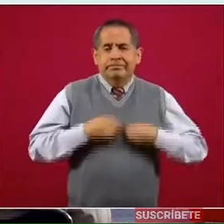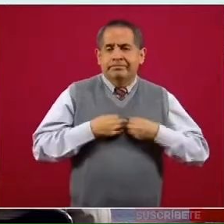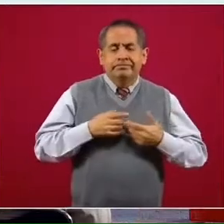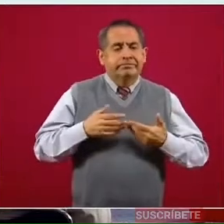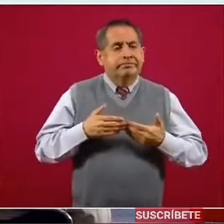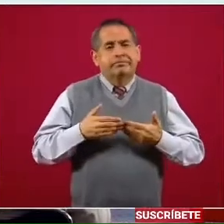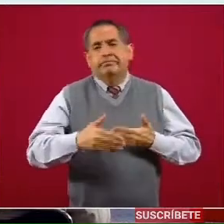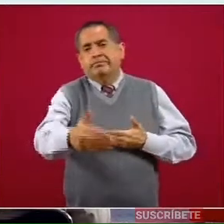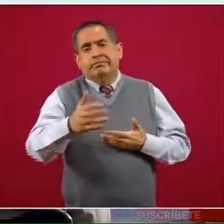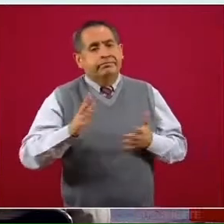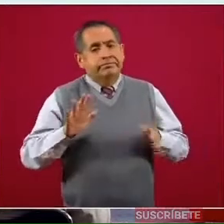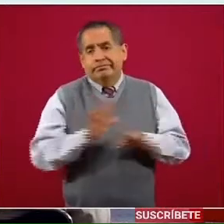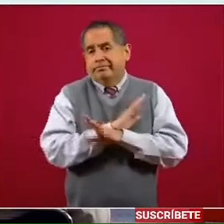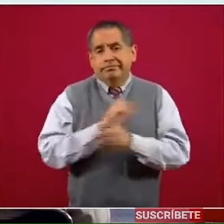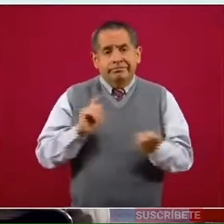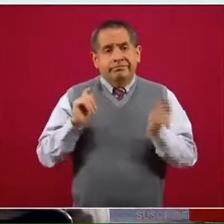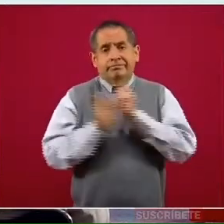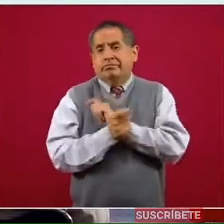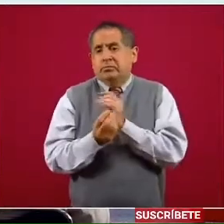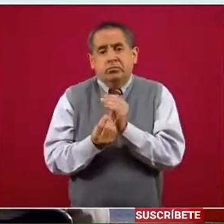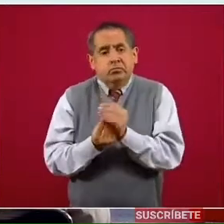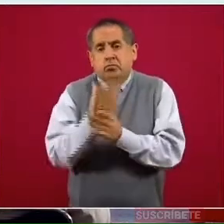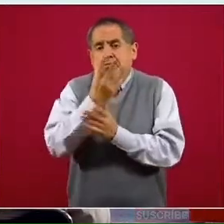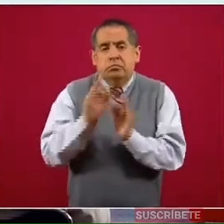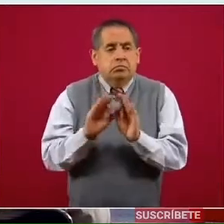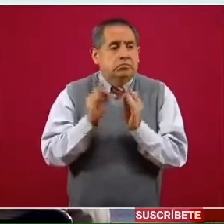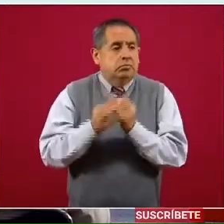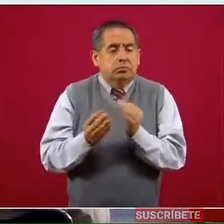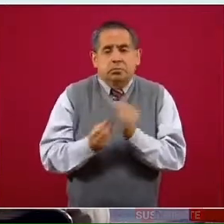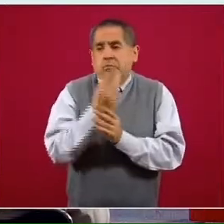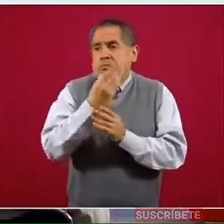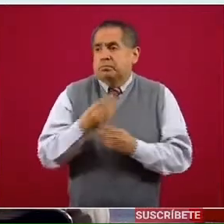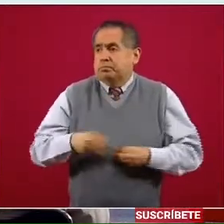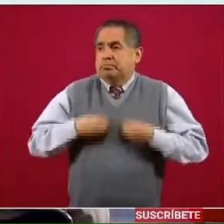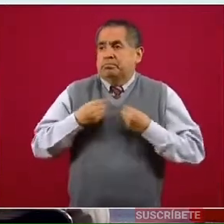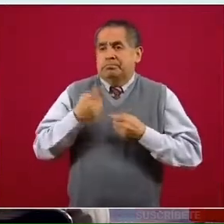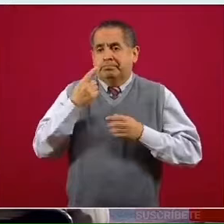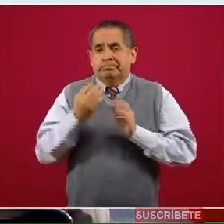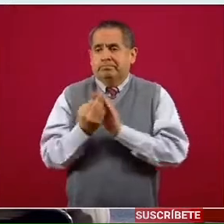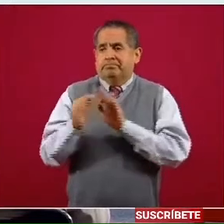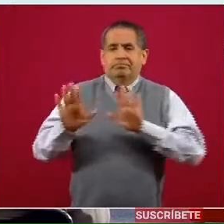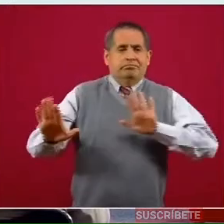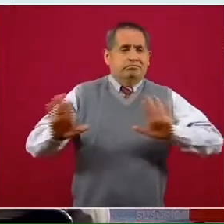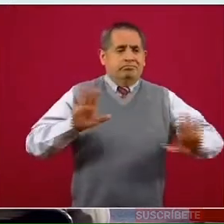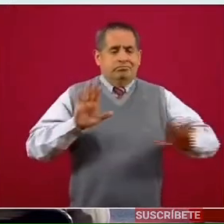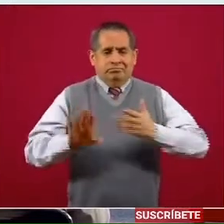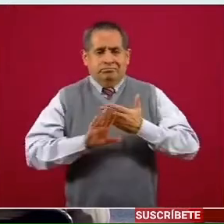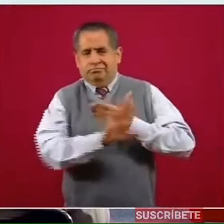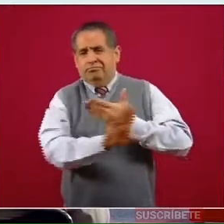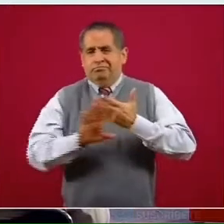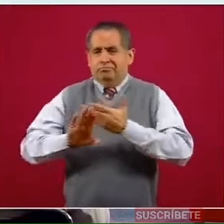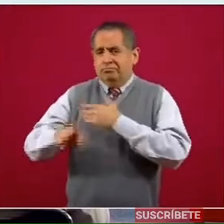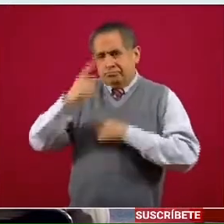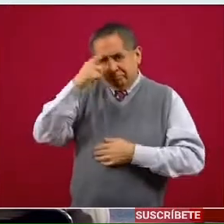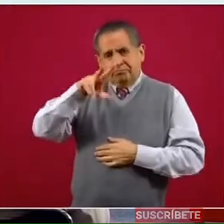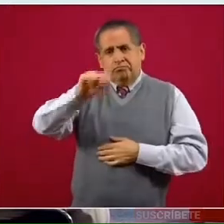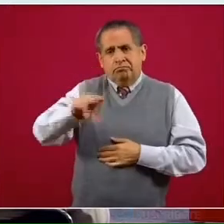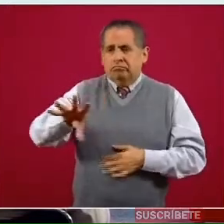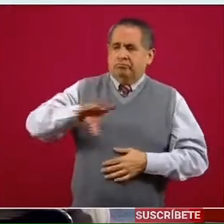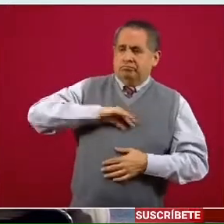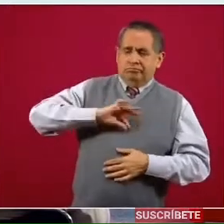cotidiana, nuestra vida diaria a estas nuevas maneras de prevenir la infección, el